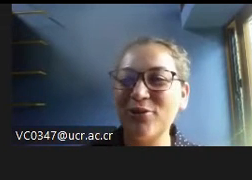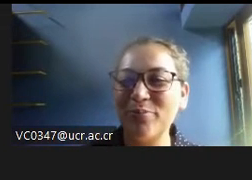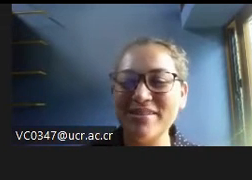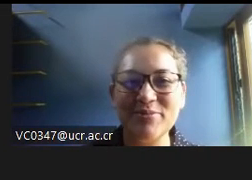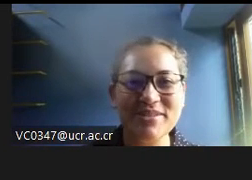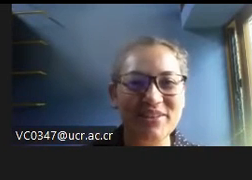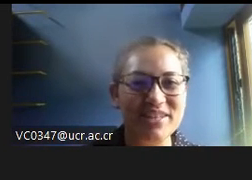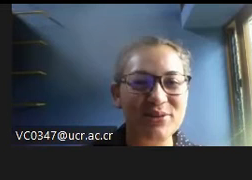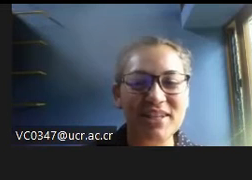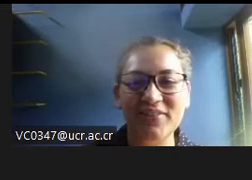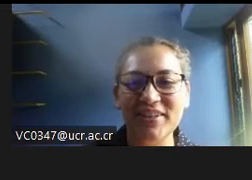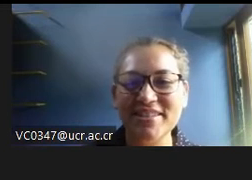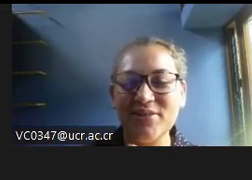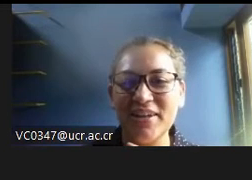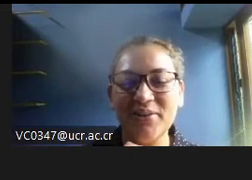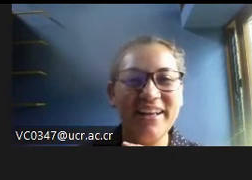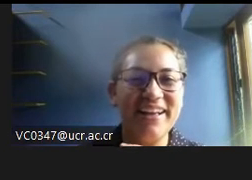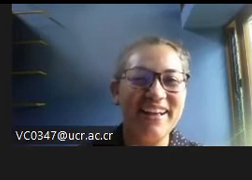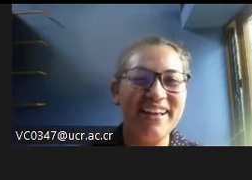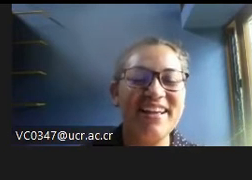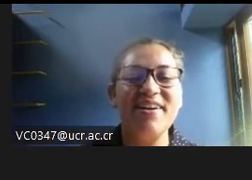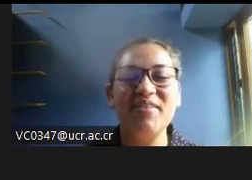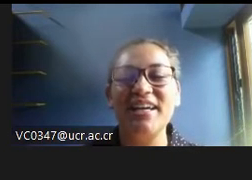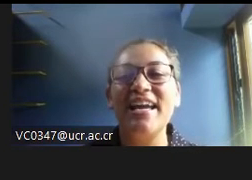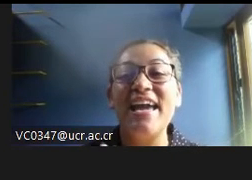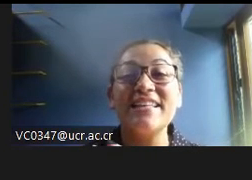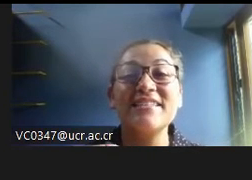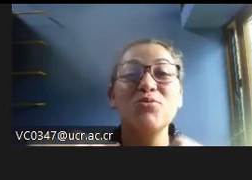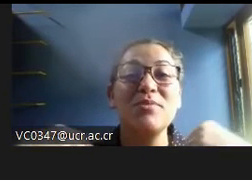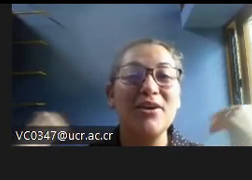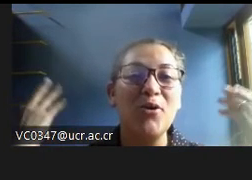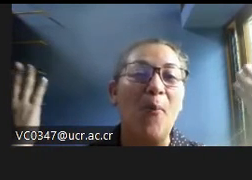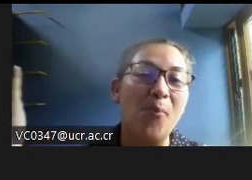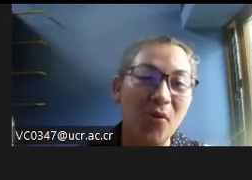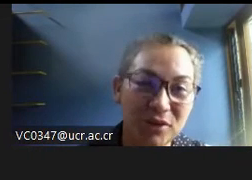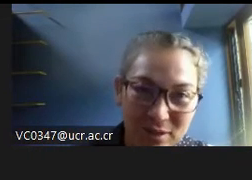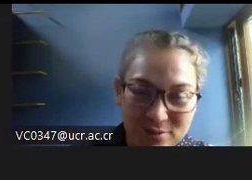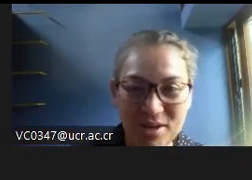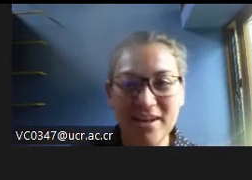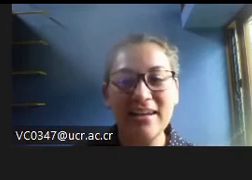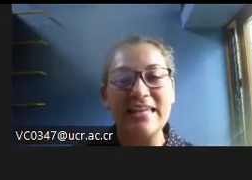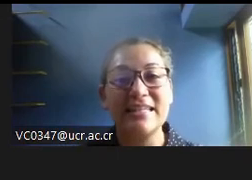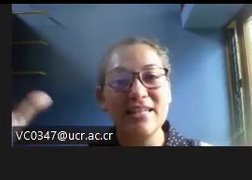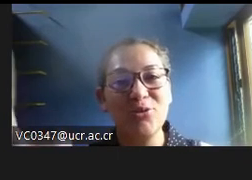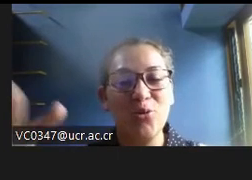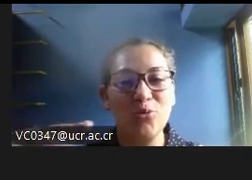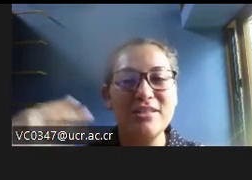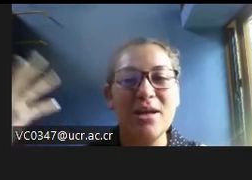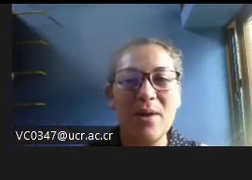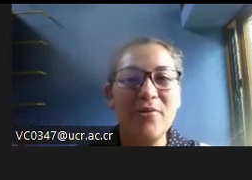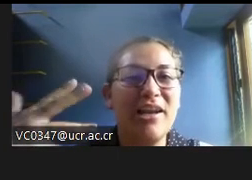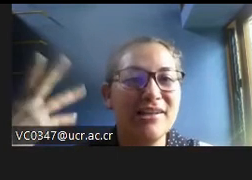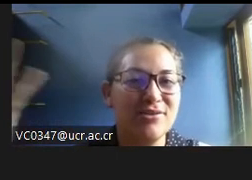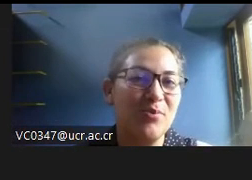Bueno, ahí no convencimos a doña Sonia con este video. Ok, este es un video motivacional. Está haciendo